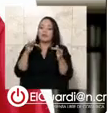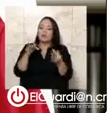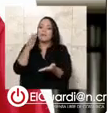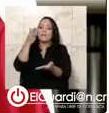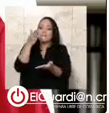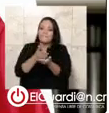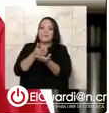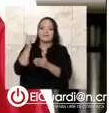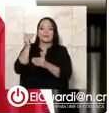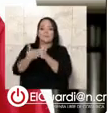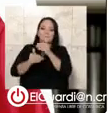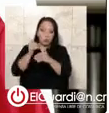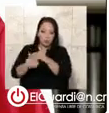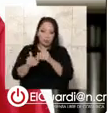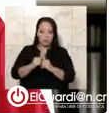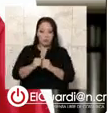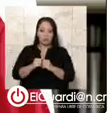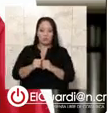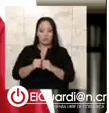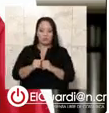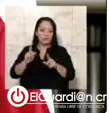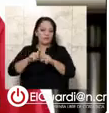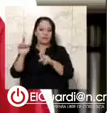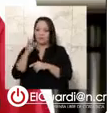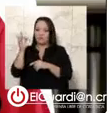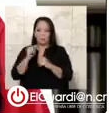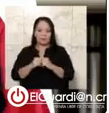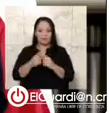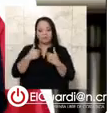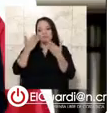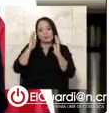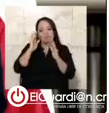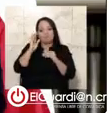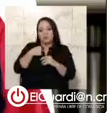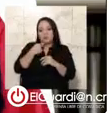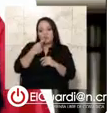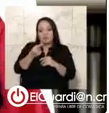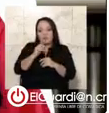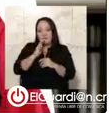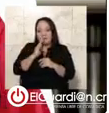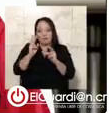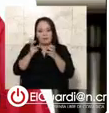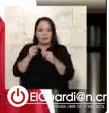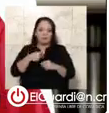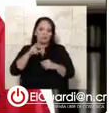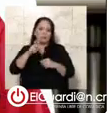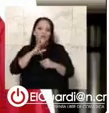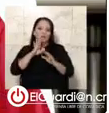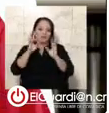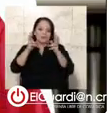proceso de todas las maneras, y yo no sé si debería hablar yo de esto porque yo no voy a hablar de